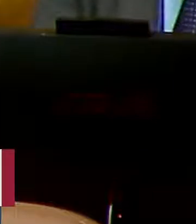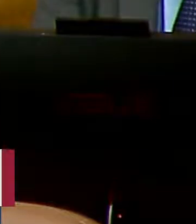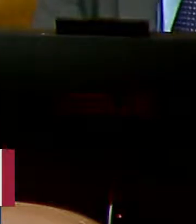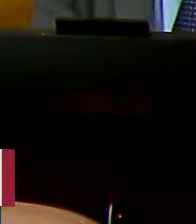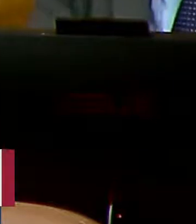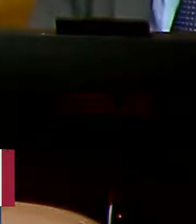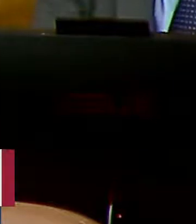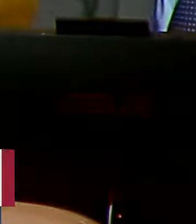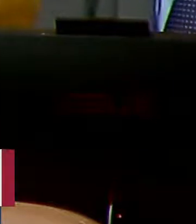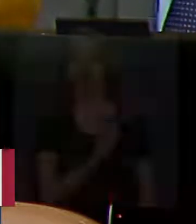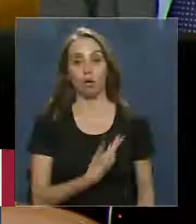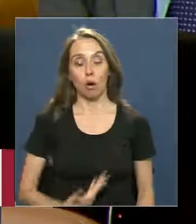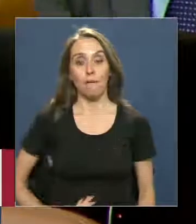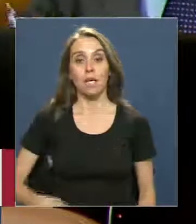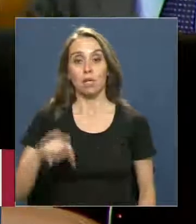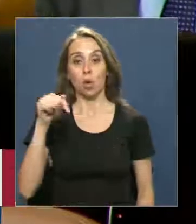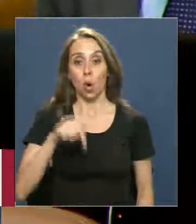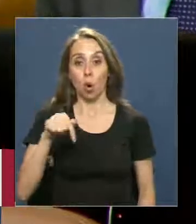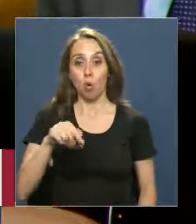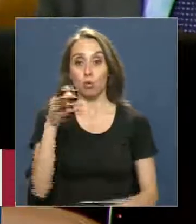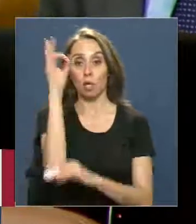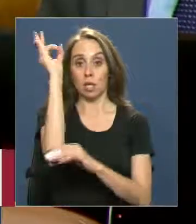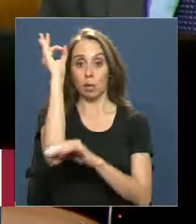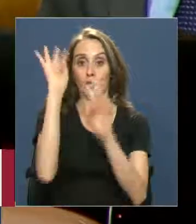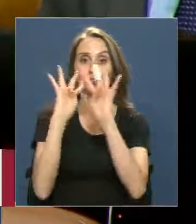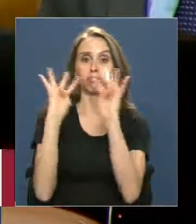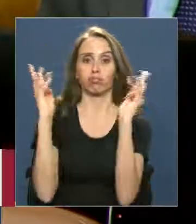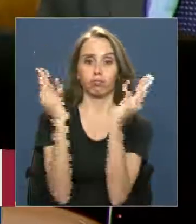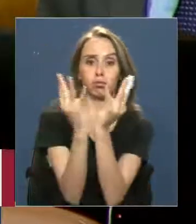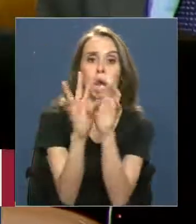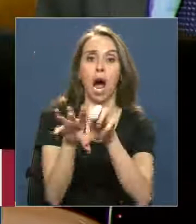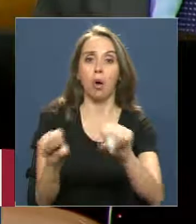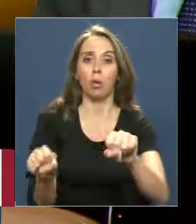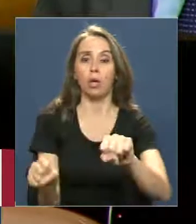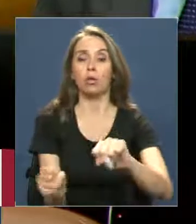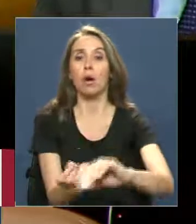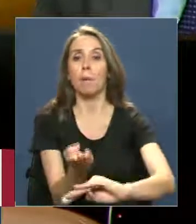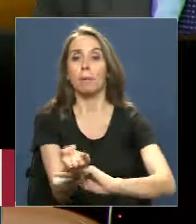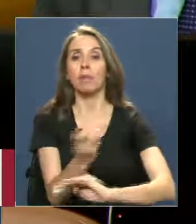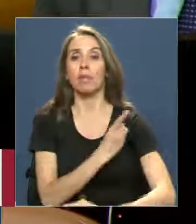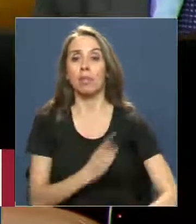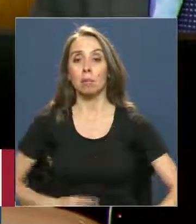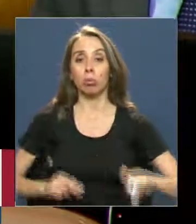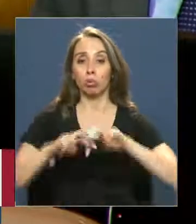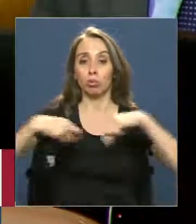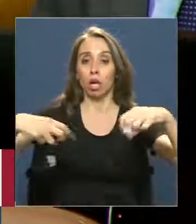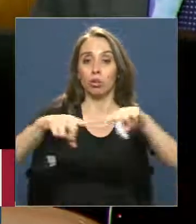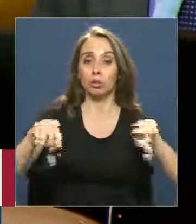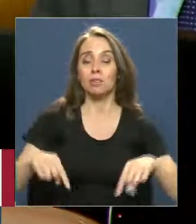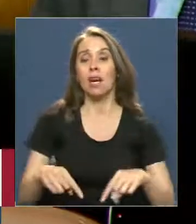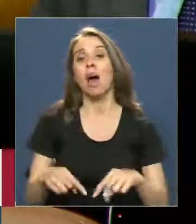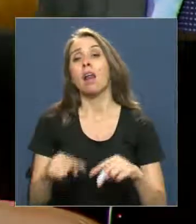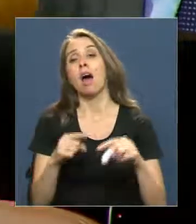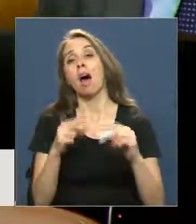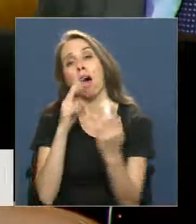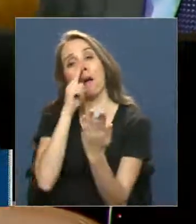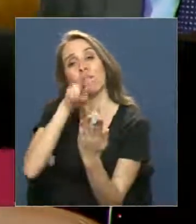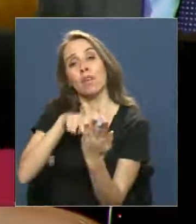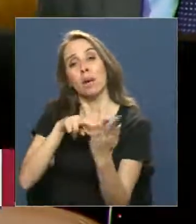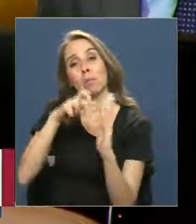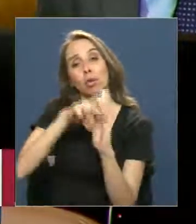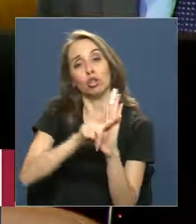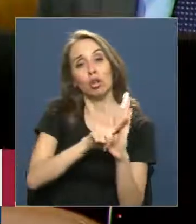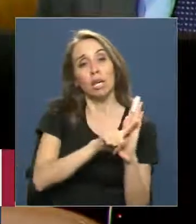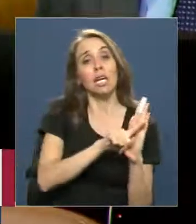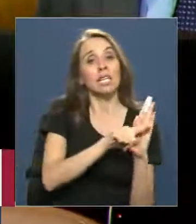Gobierno. Tomamos hoy día un acuerdo de solicitarle a la sala pueda ver un proyecto que fue derivado de